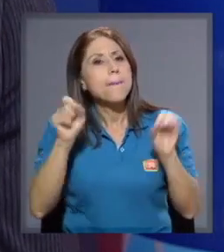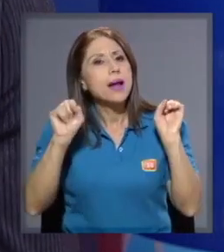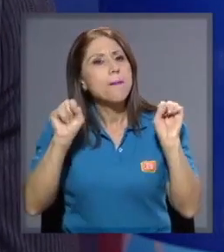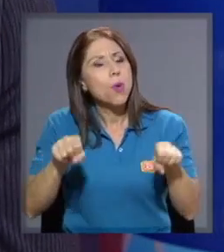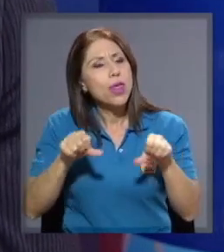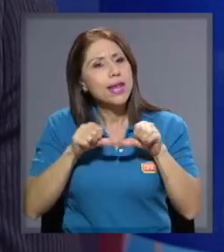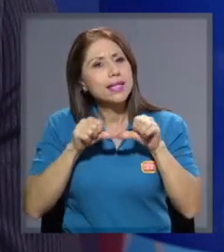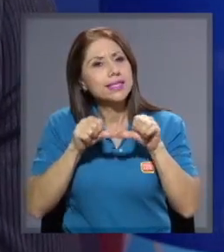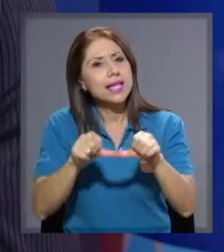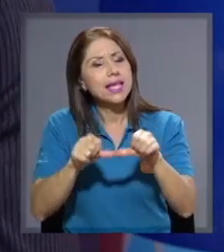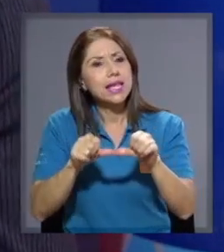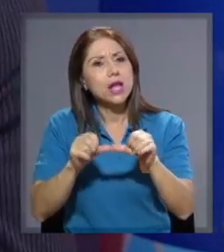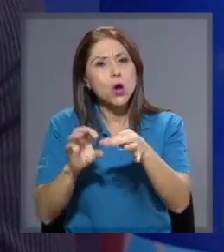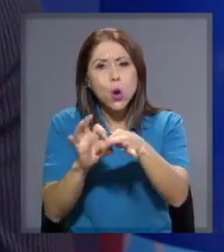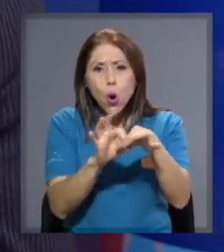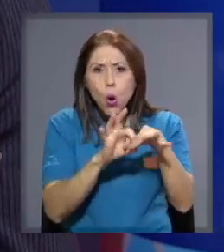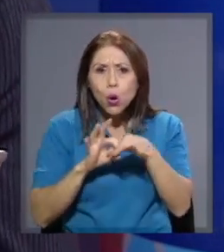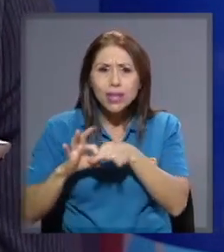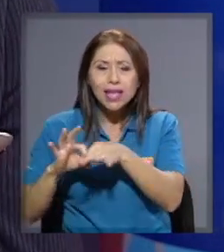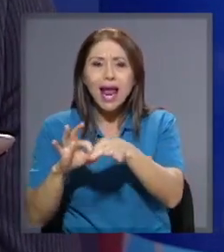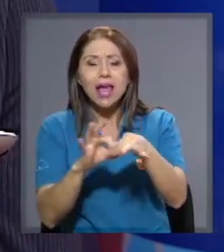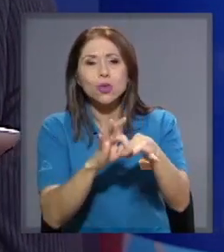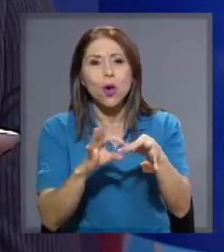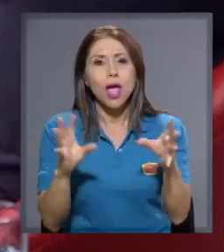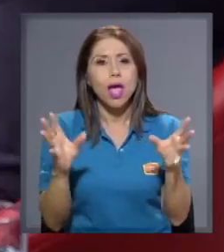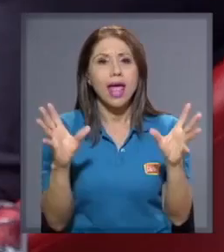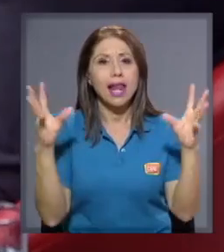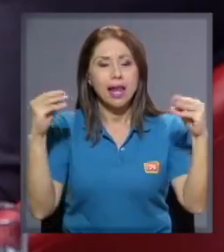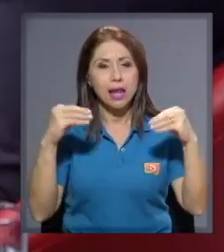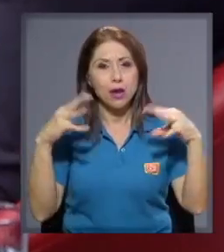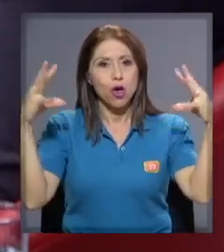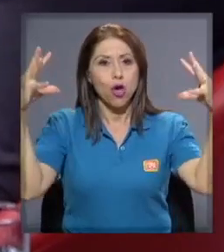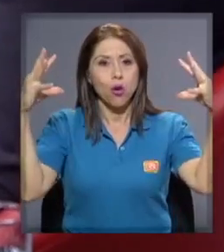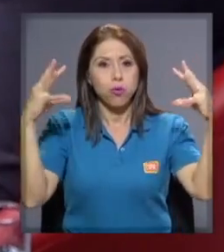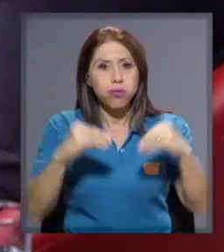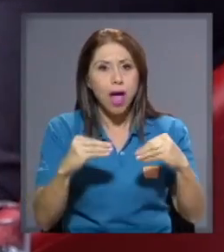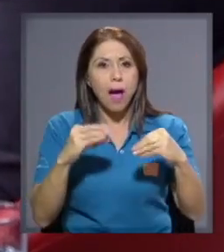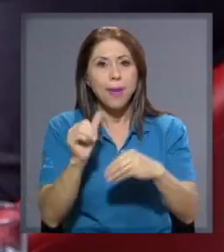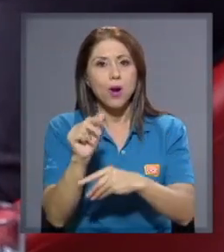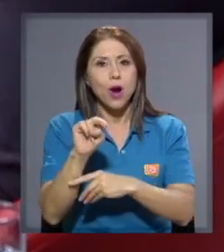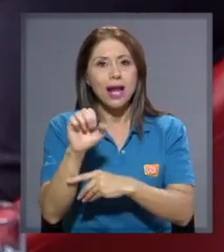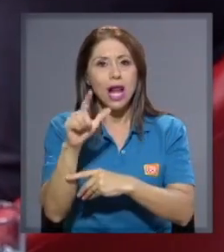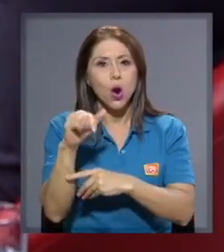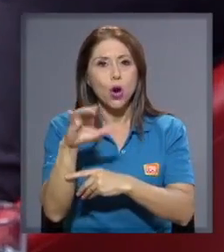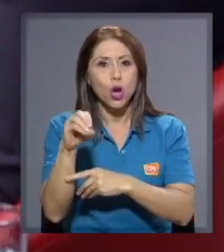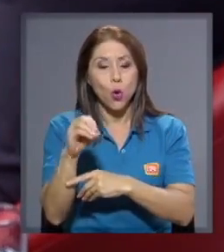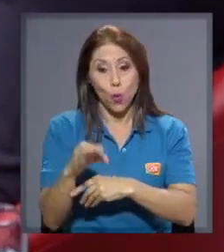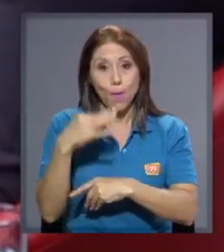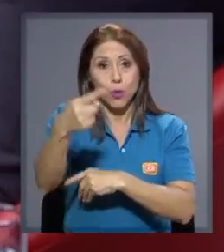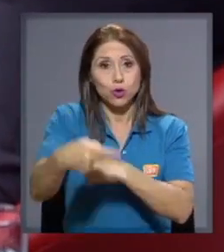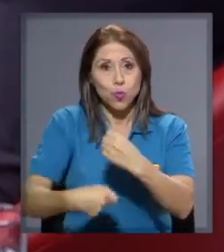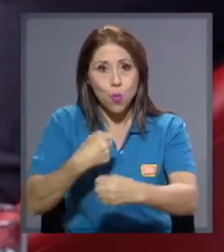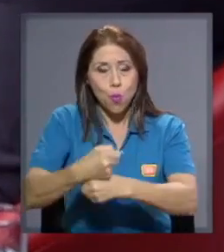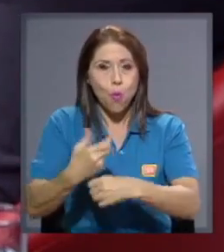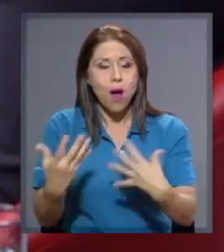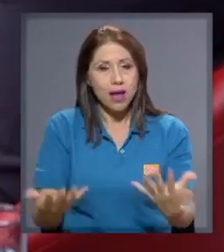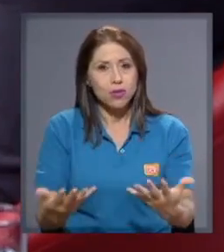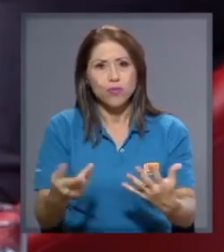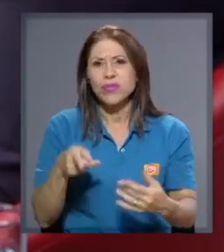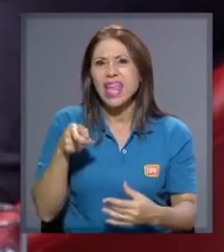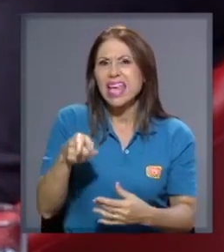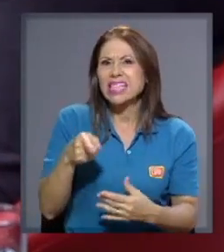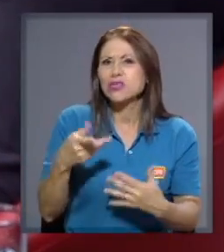coordinando el apagón analógico que se nos viene en el 2019 como marcha es a